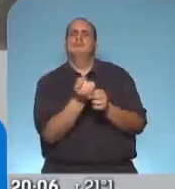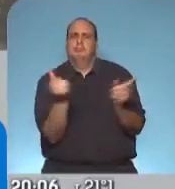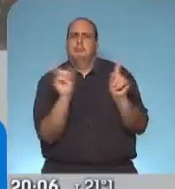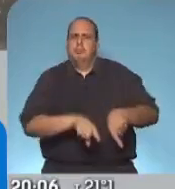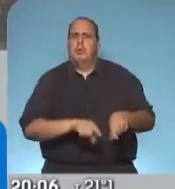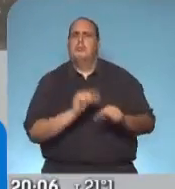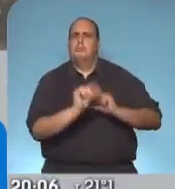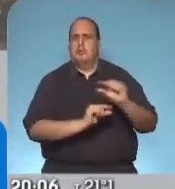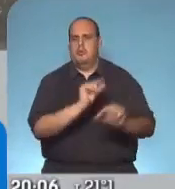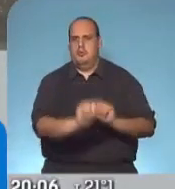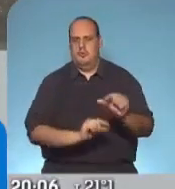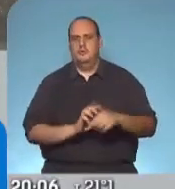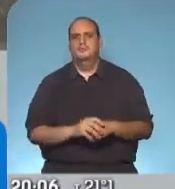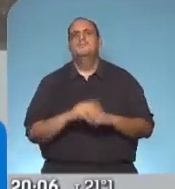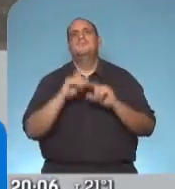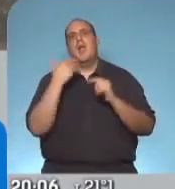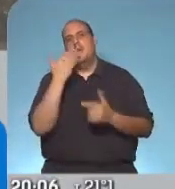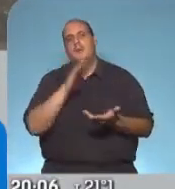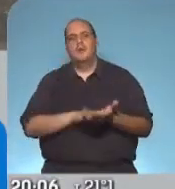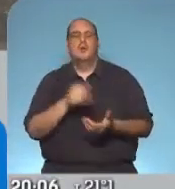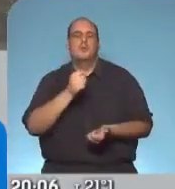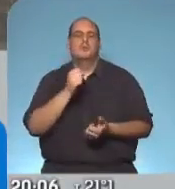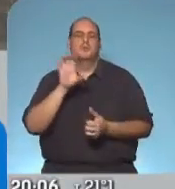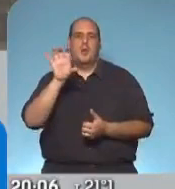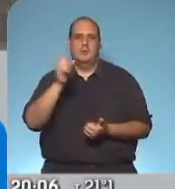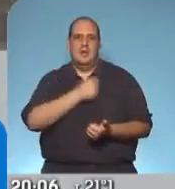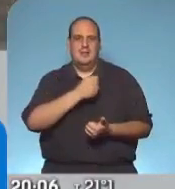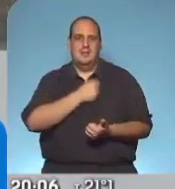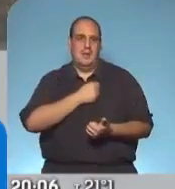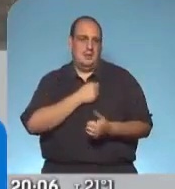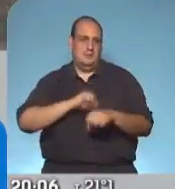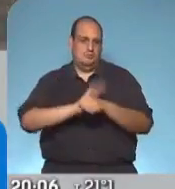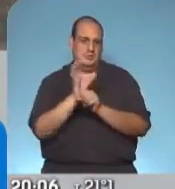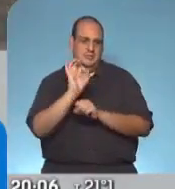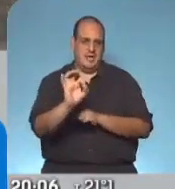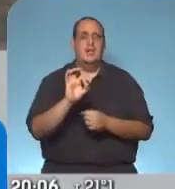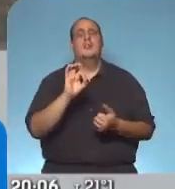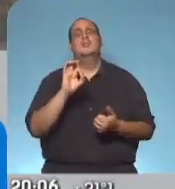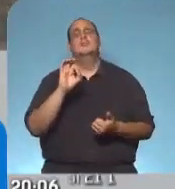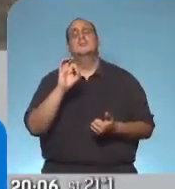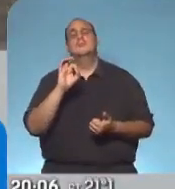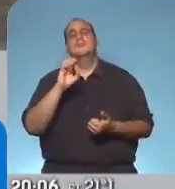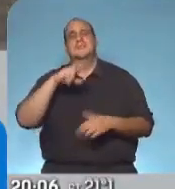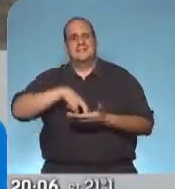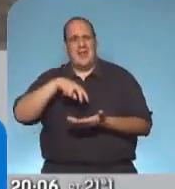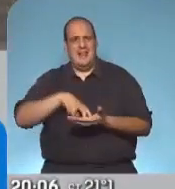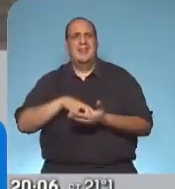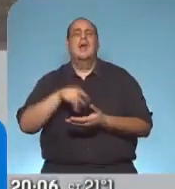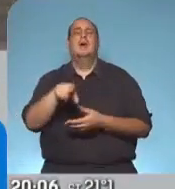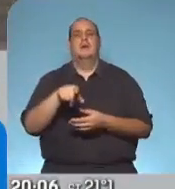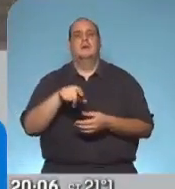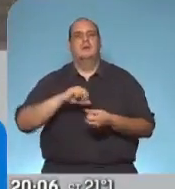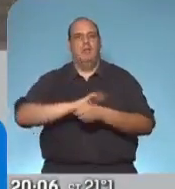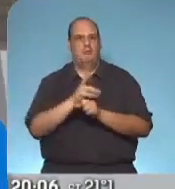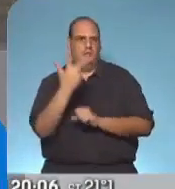parcialmente sus actividades. Incluso hablan de provincias como Catamarca, que tiene 0 casos, como Salta, que tiene 3 casos, pero de ninguna manera se va a levantar